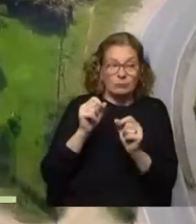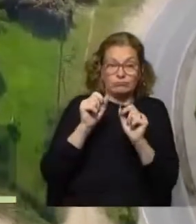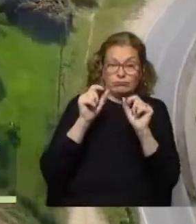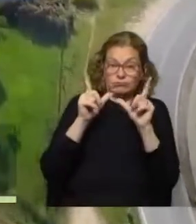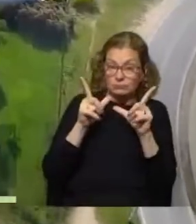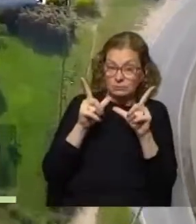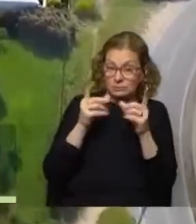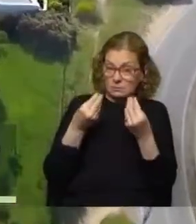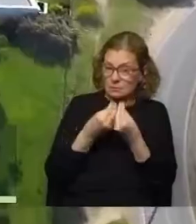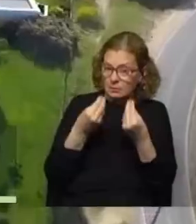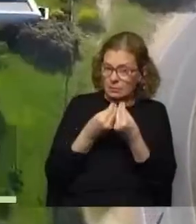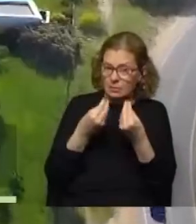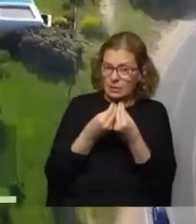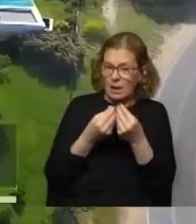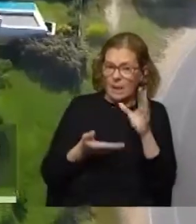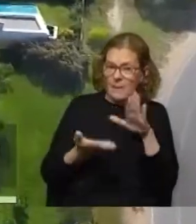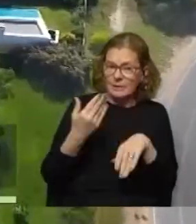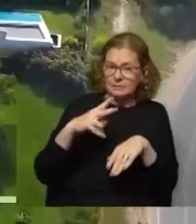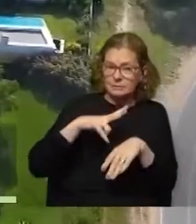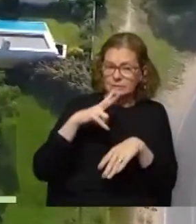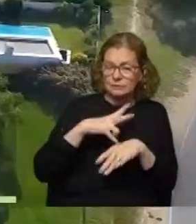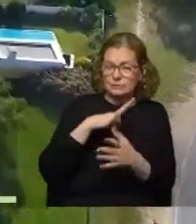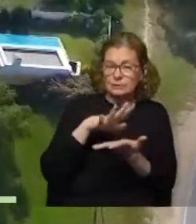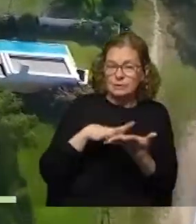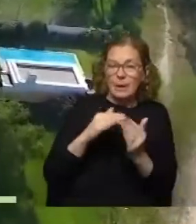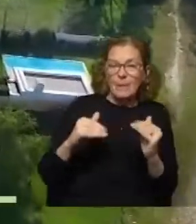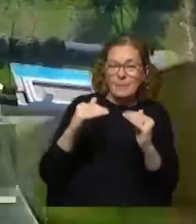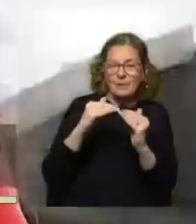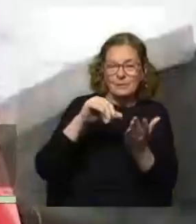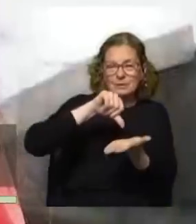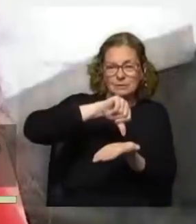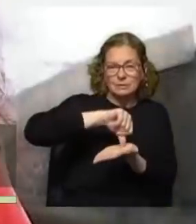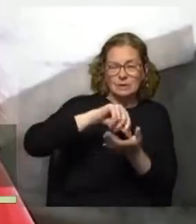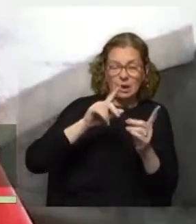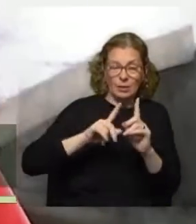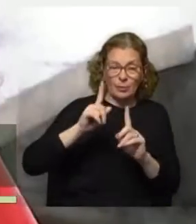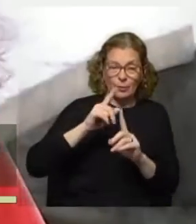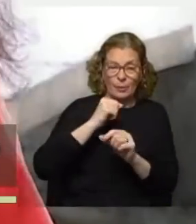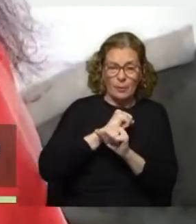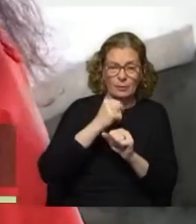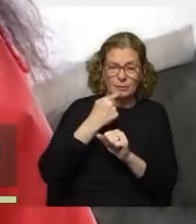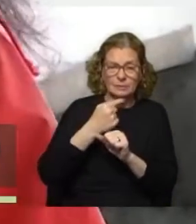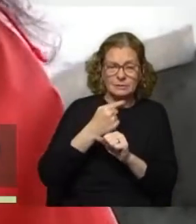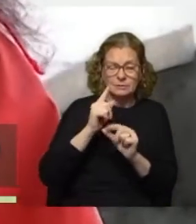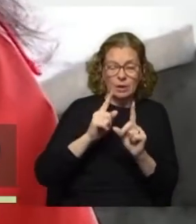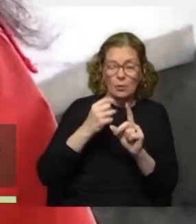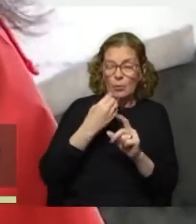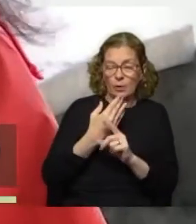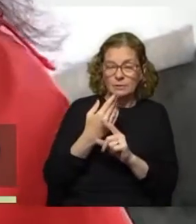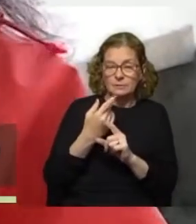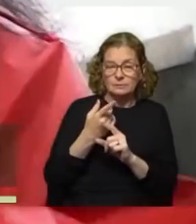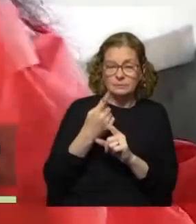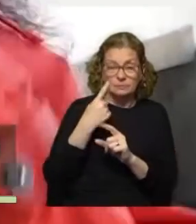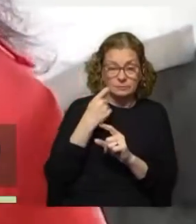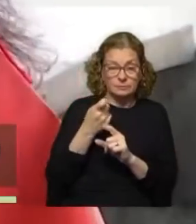bastante Es que además de esos barrios privados en la misma ciudad consolidada algo que podríamos decir podría parecer algo positivo no que se